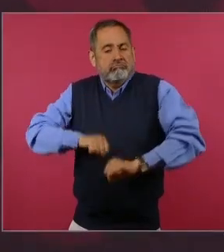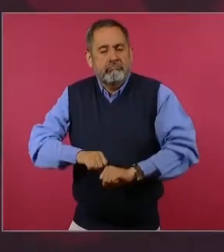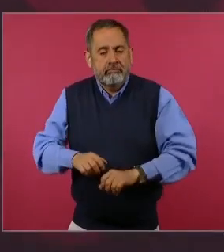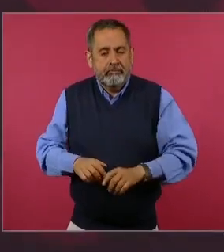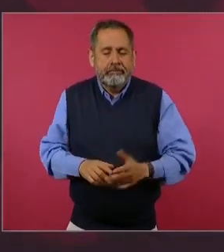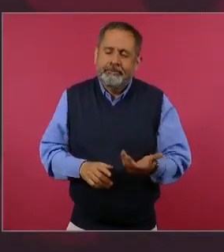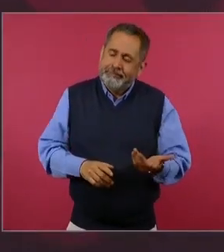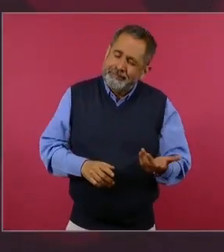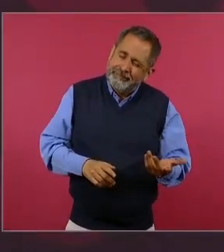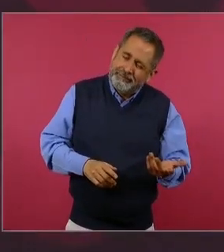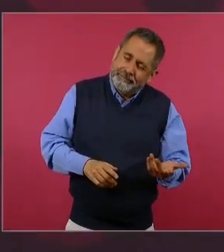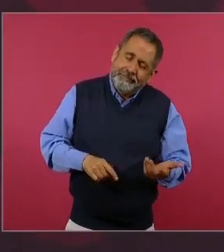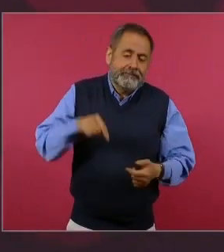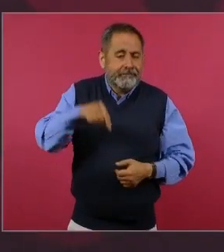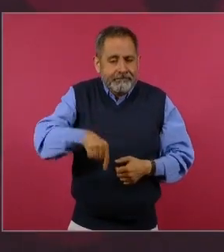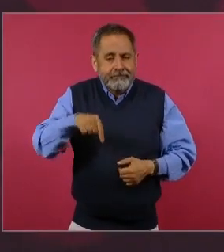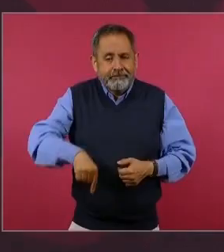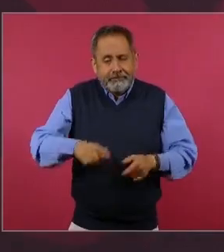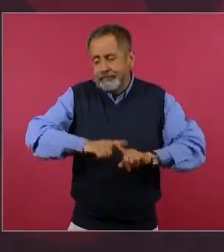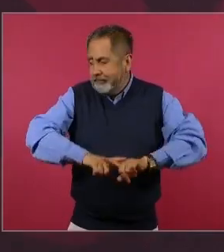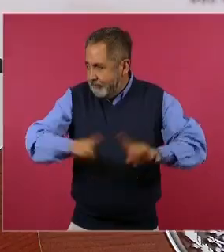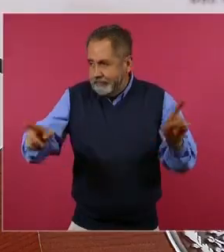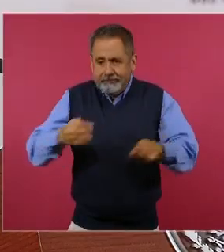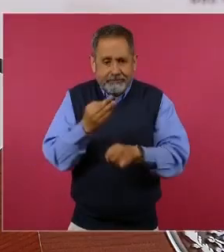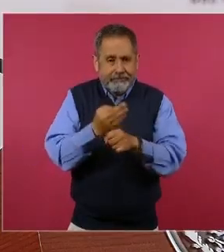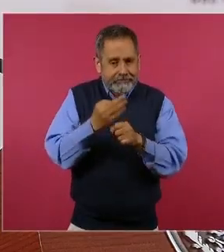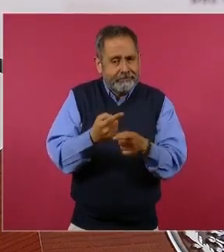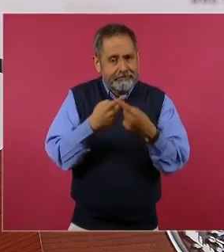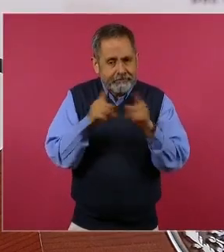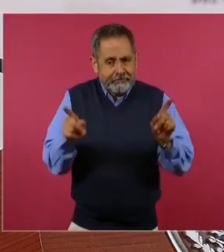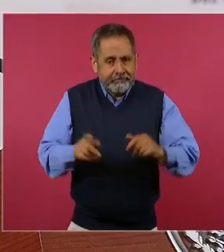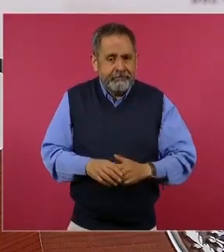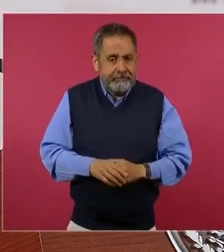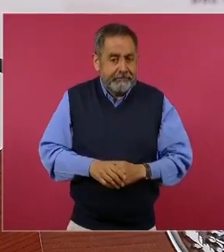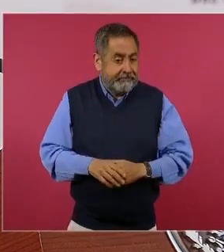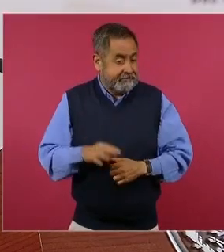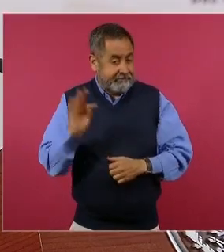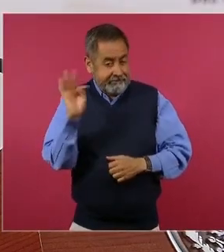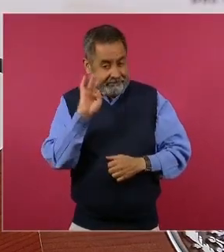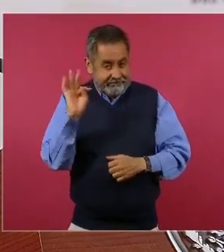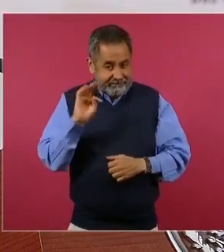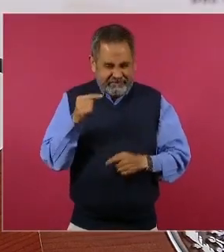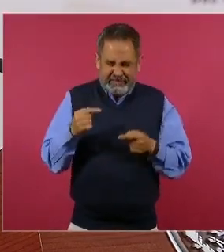Esto es distinto. ¿Sí? Si hubiese sido